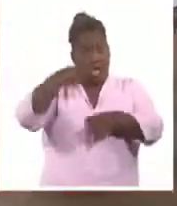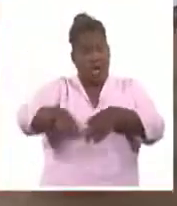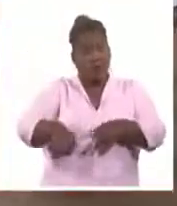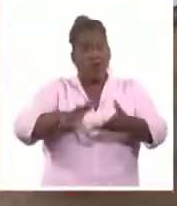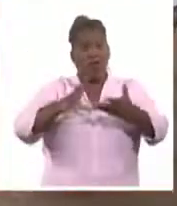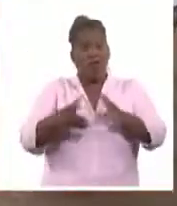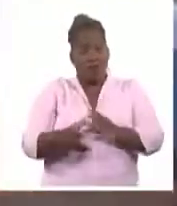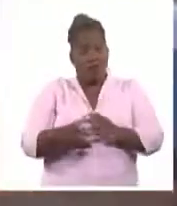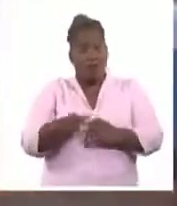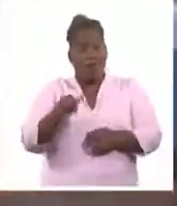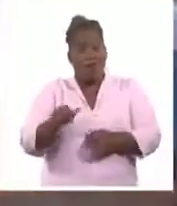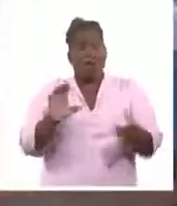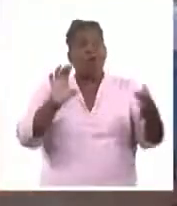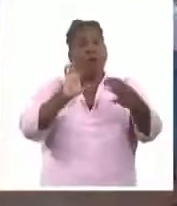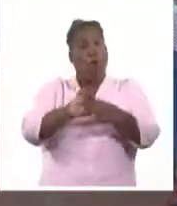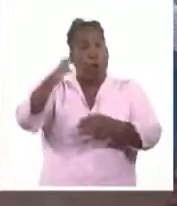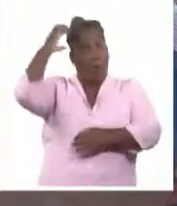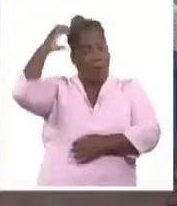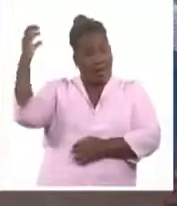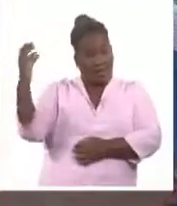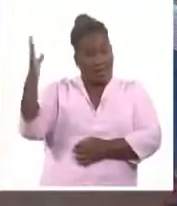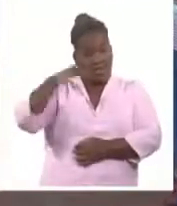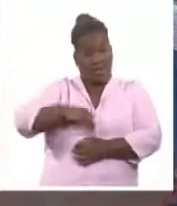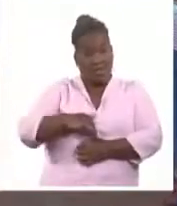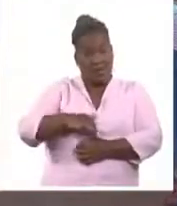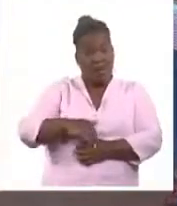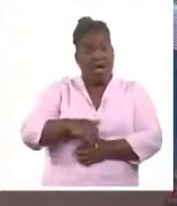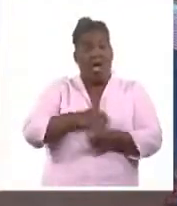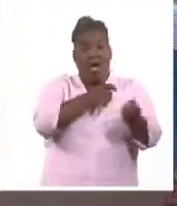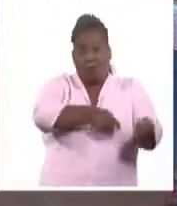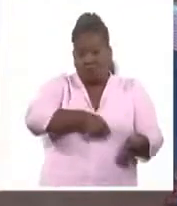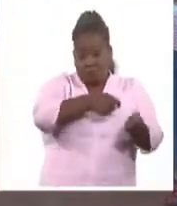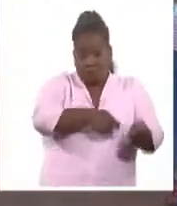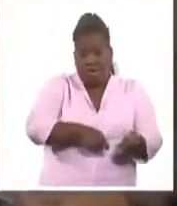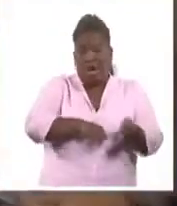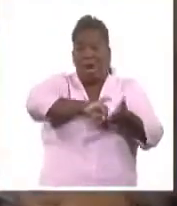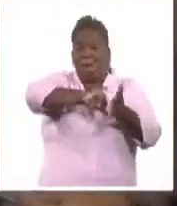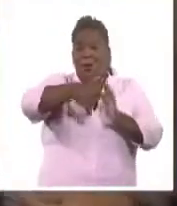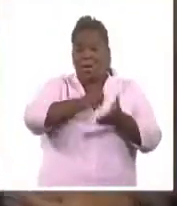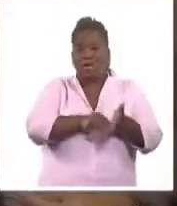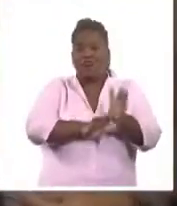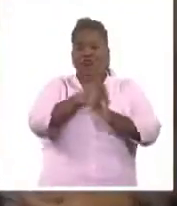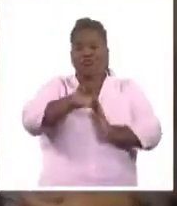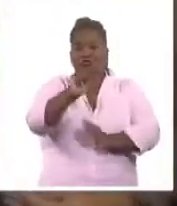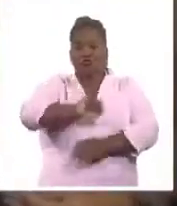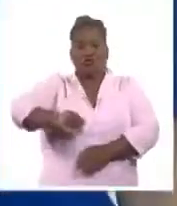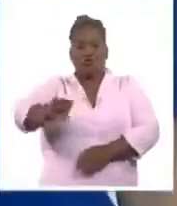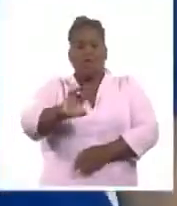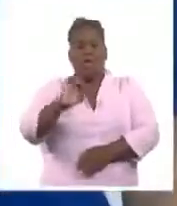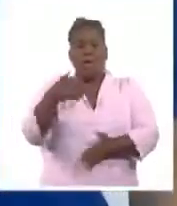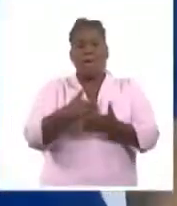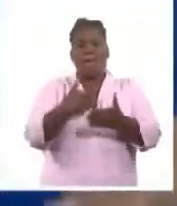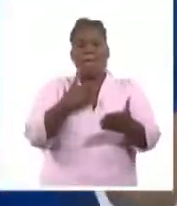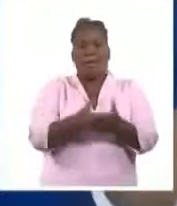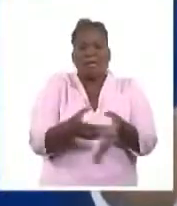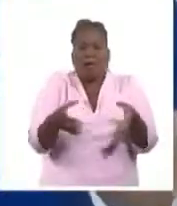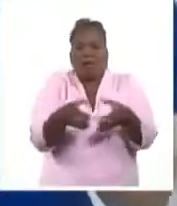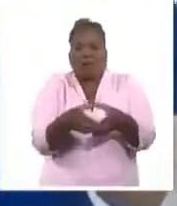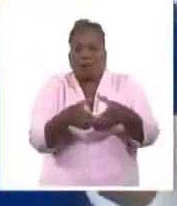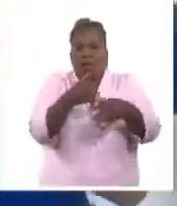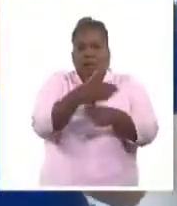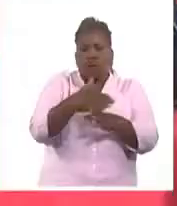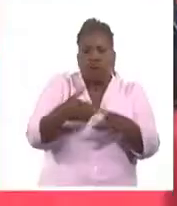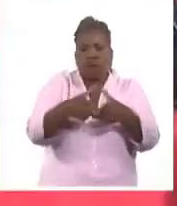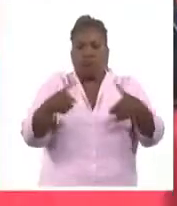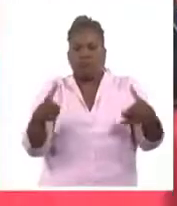gestión, como las cooperativas no agropecuarias, proyectos de desarrollo local y micro, pequeñas y medianas empresas que acudieron